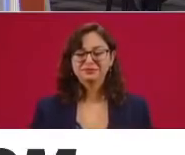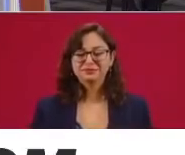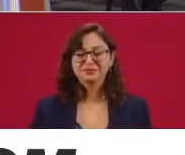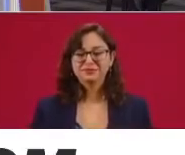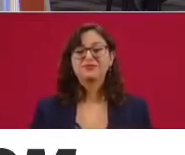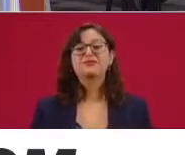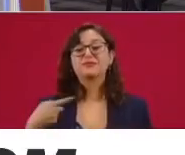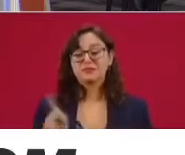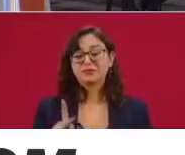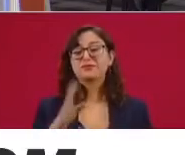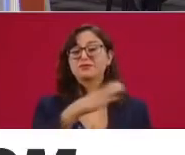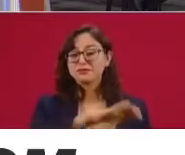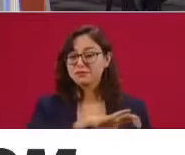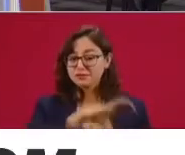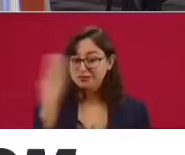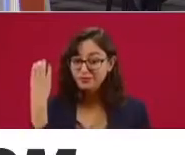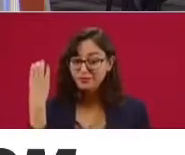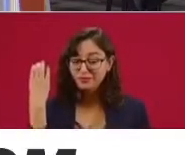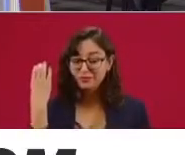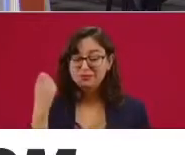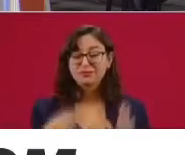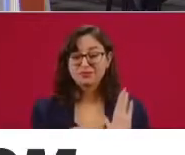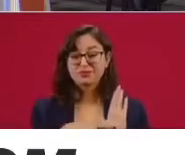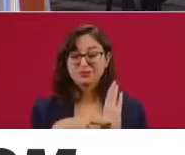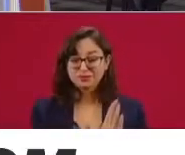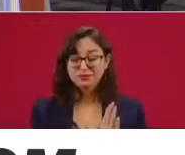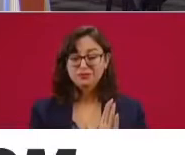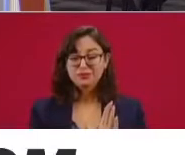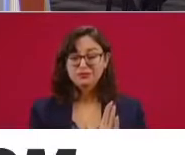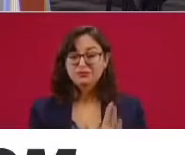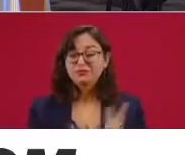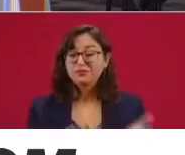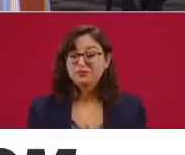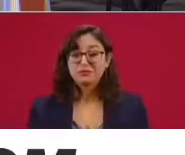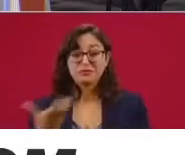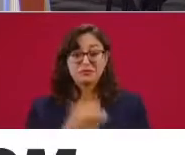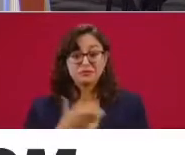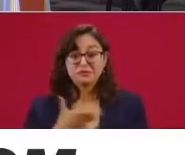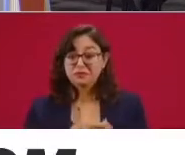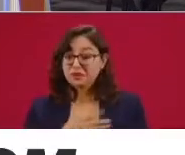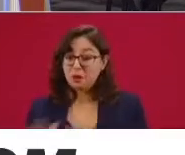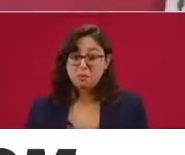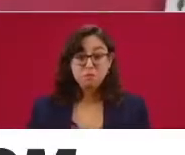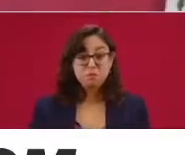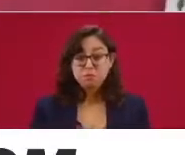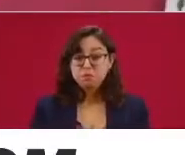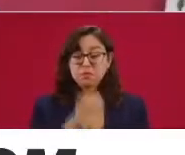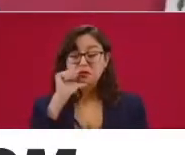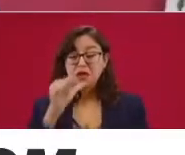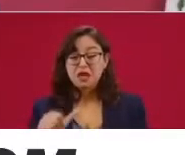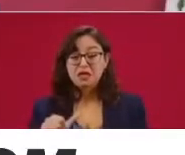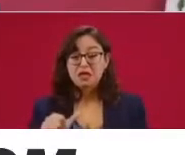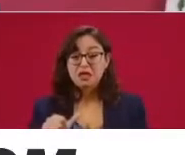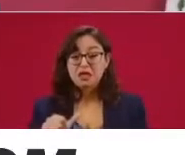Pero en la foto aparece, y yo digo que no se llenó el Zócalo ayer, yo creo